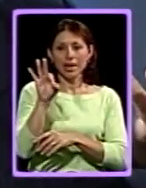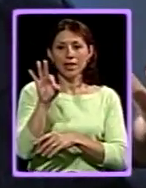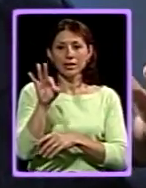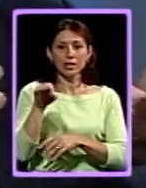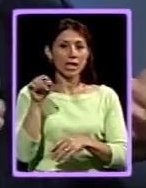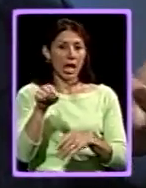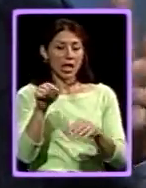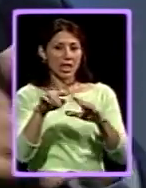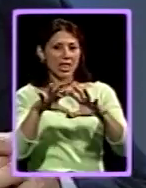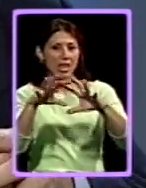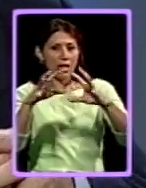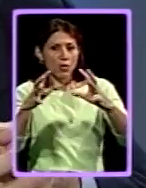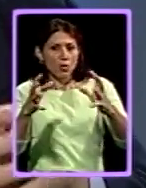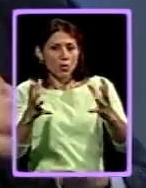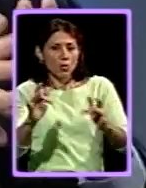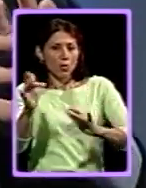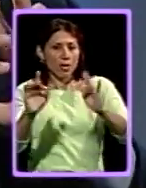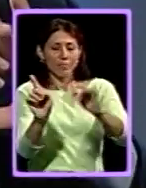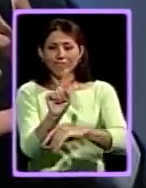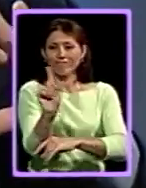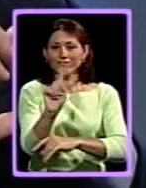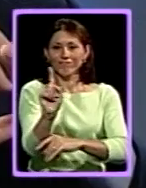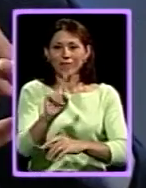bolas de cristal sino vasos con agua.